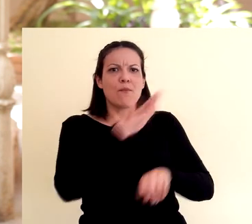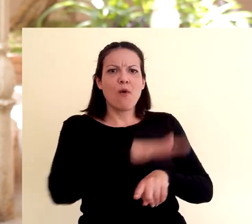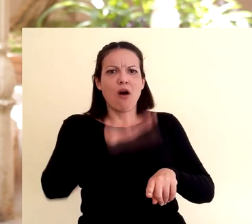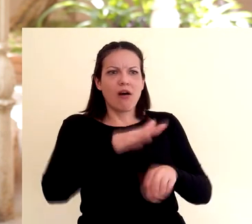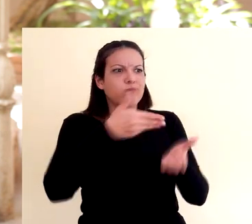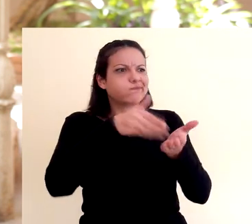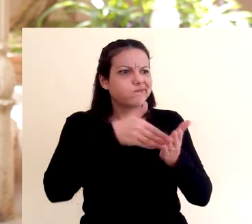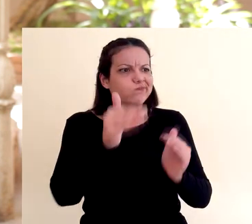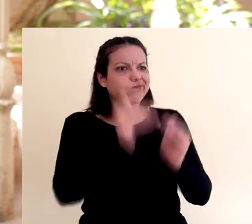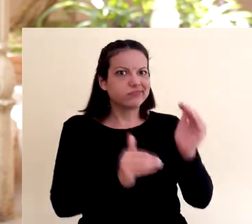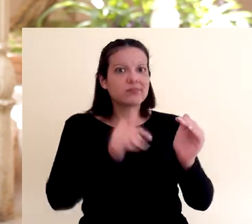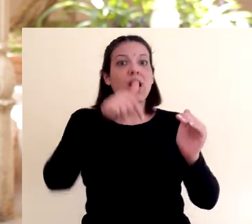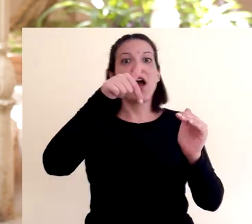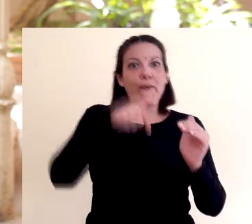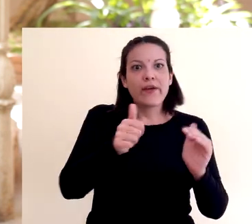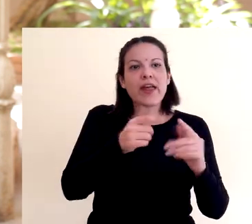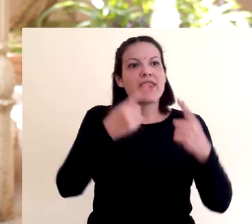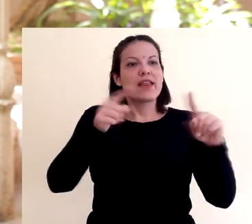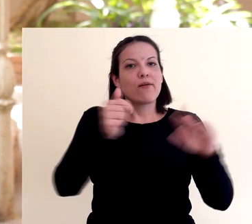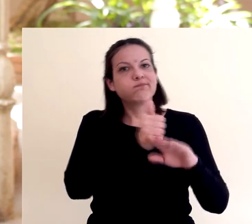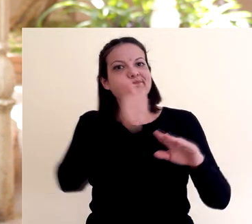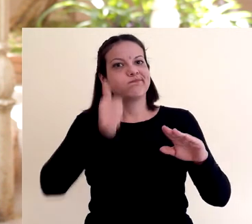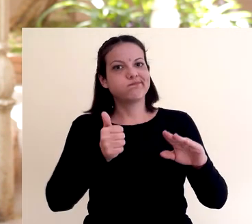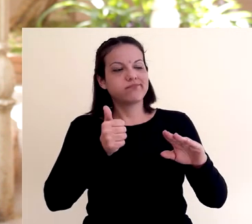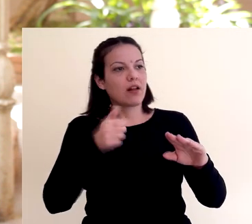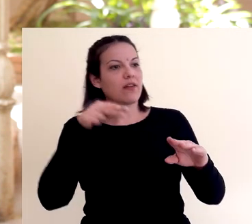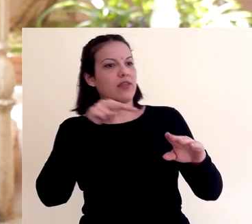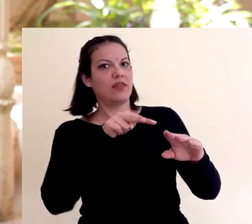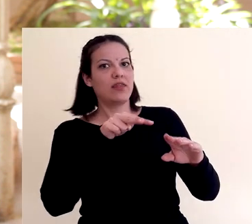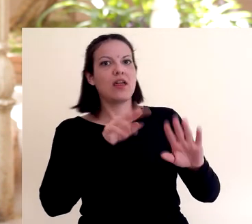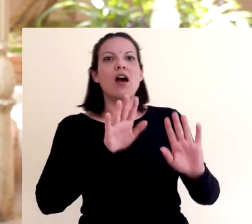estoy en otro, distinto, que me permite,